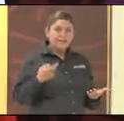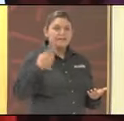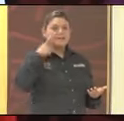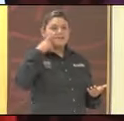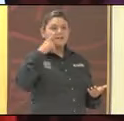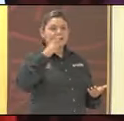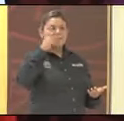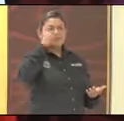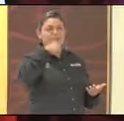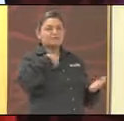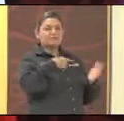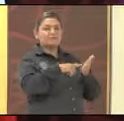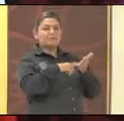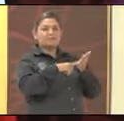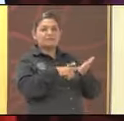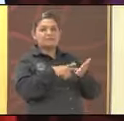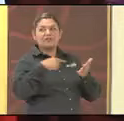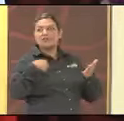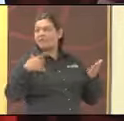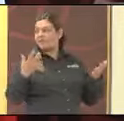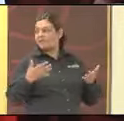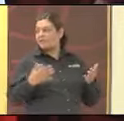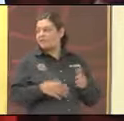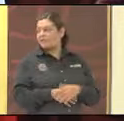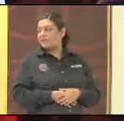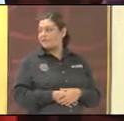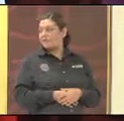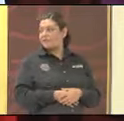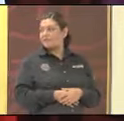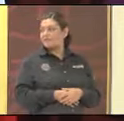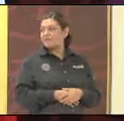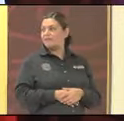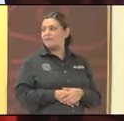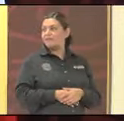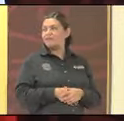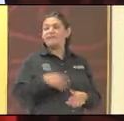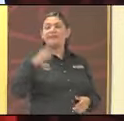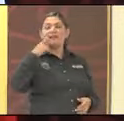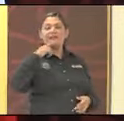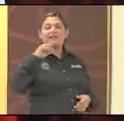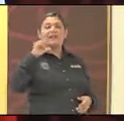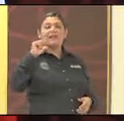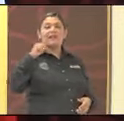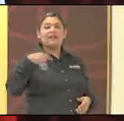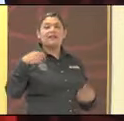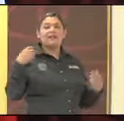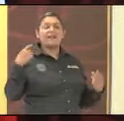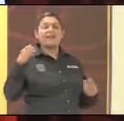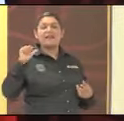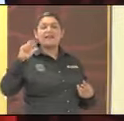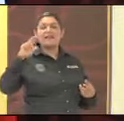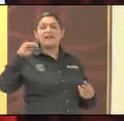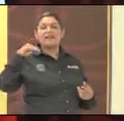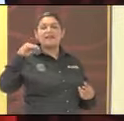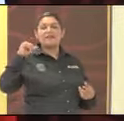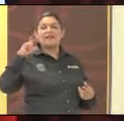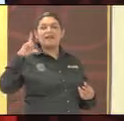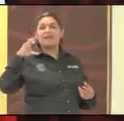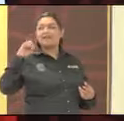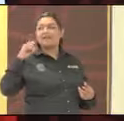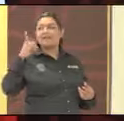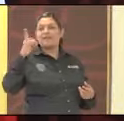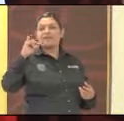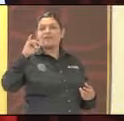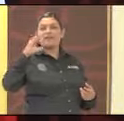estamos haciendo. ¿Mande? Ah, luego me pusieron ahí Armando DiCaprio, con